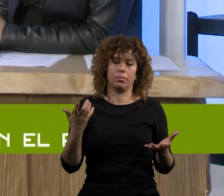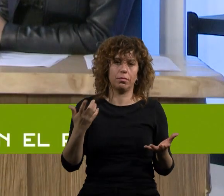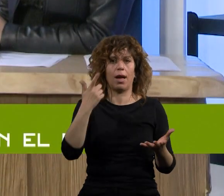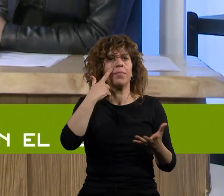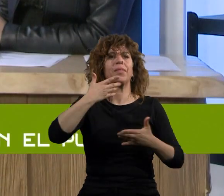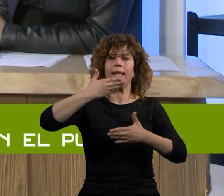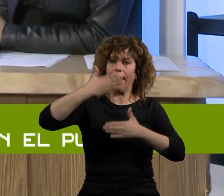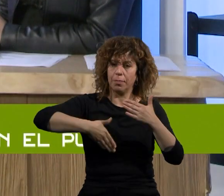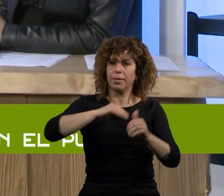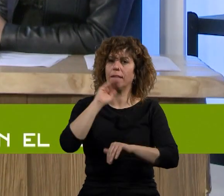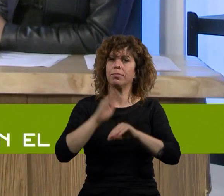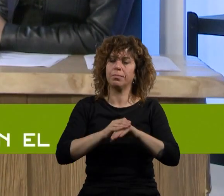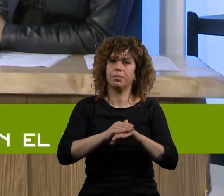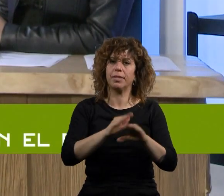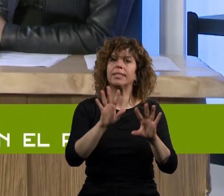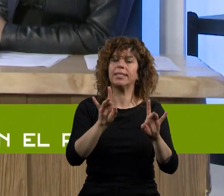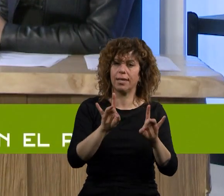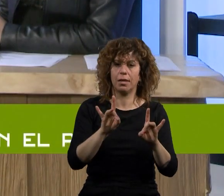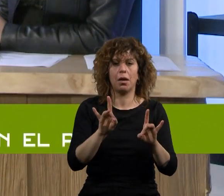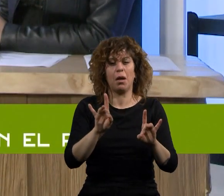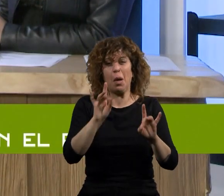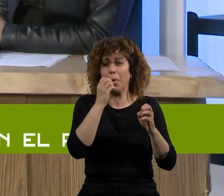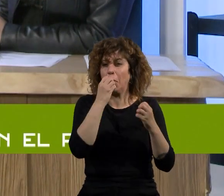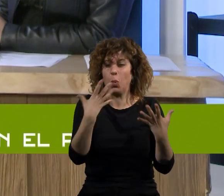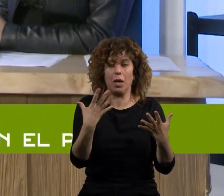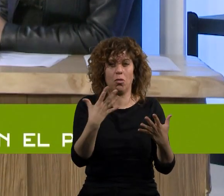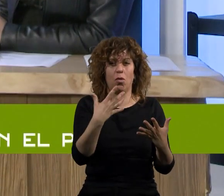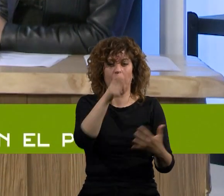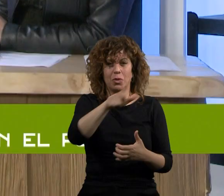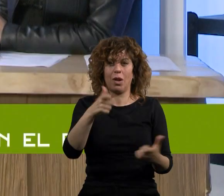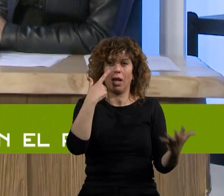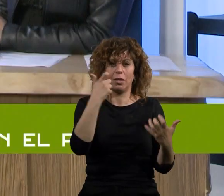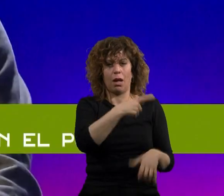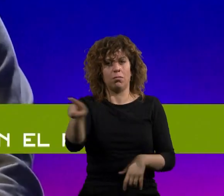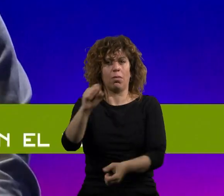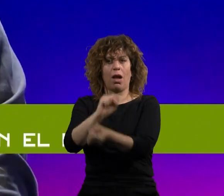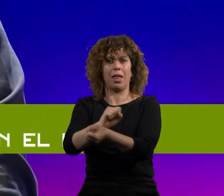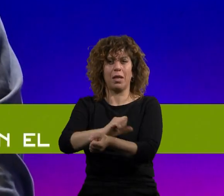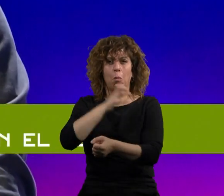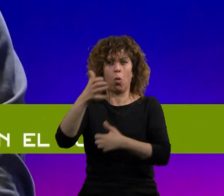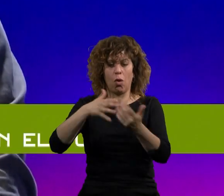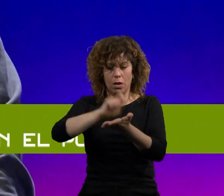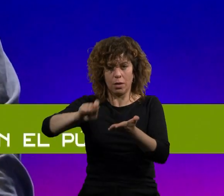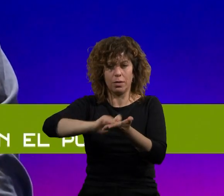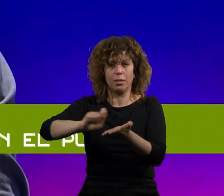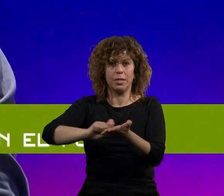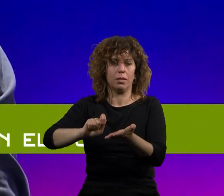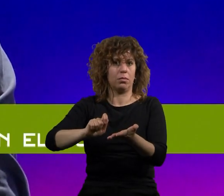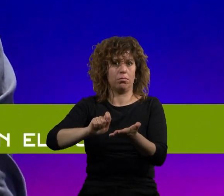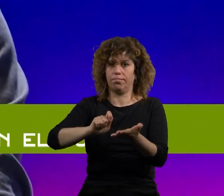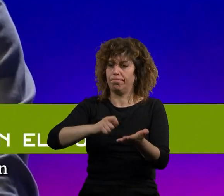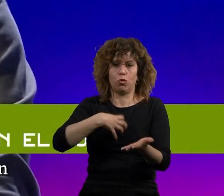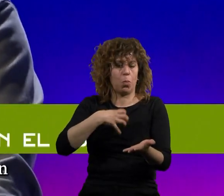unos márgenes, ¿no? Tampoco, ¿no? Pero bueno, es que encarcelar a artistas por hacer letras nos parecía